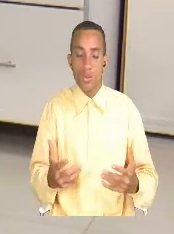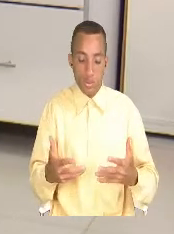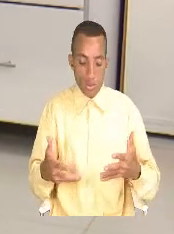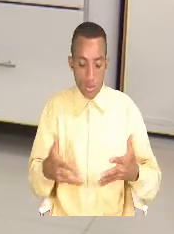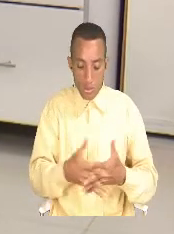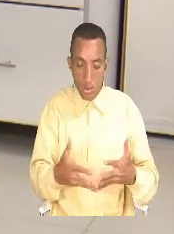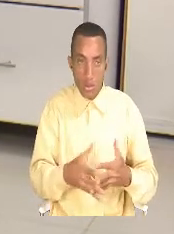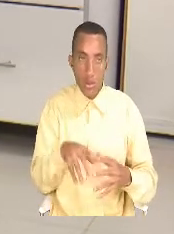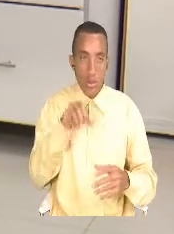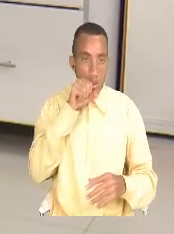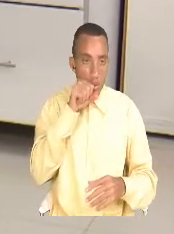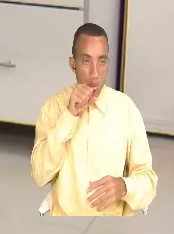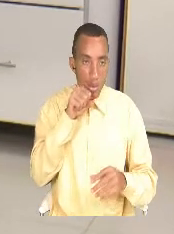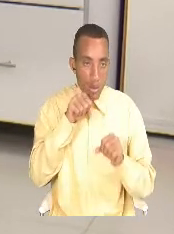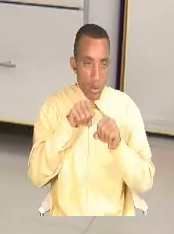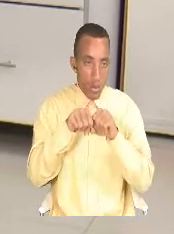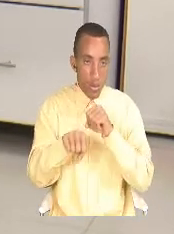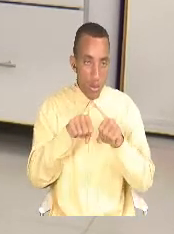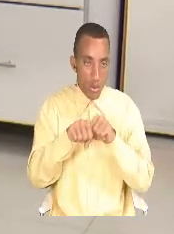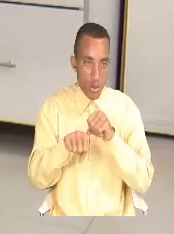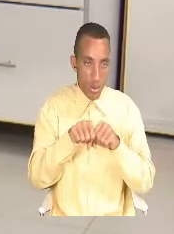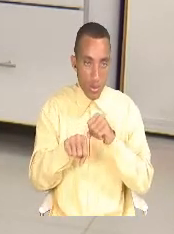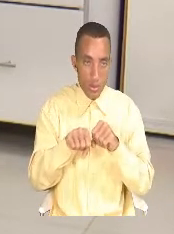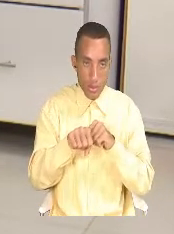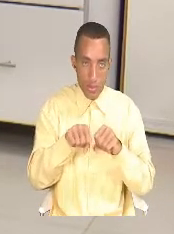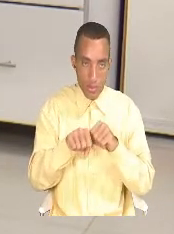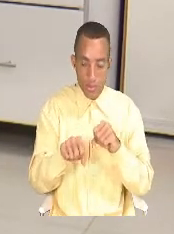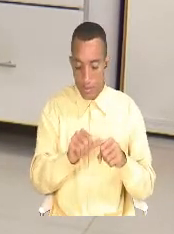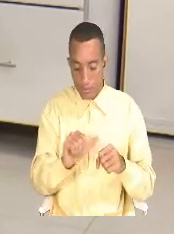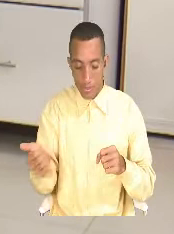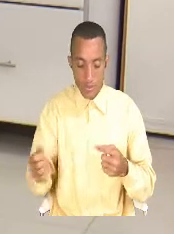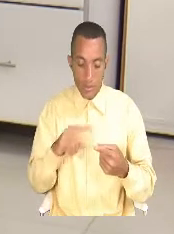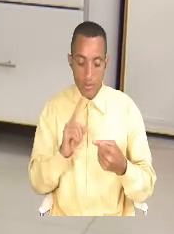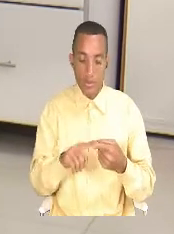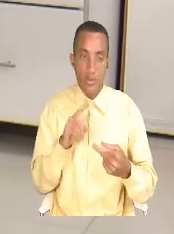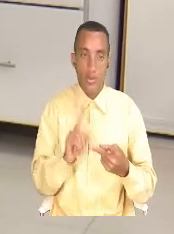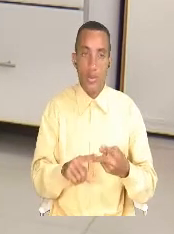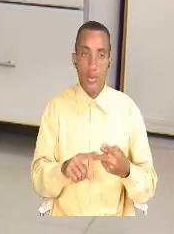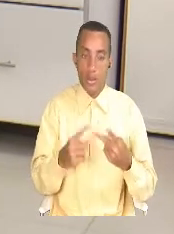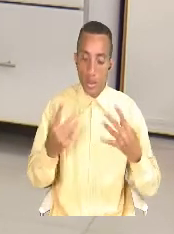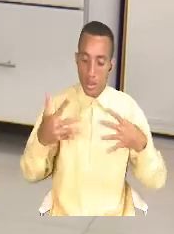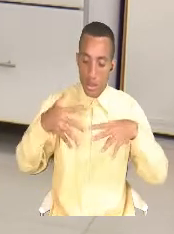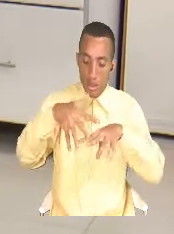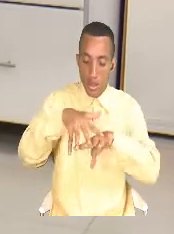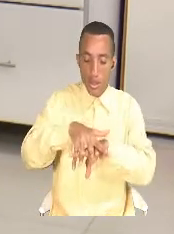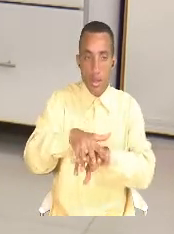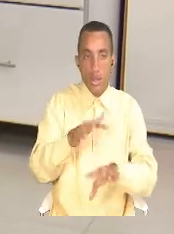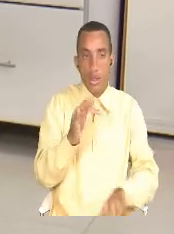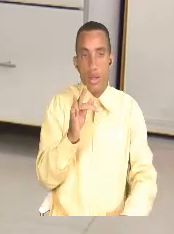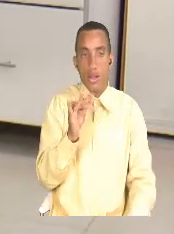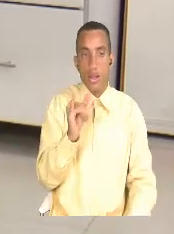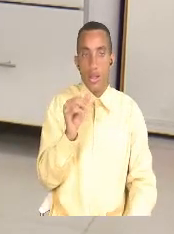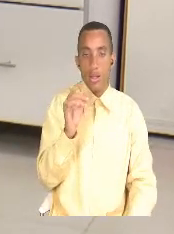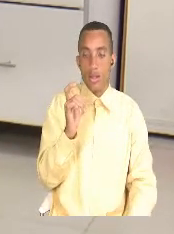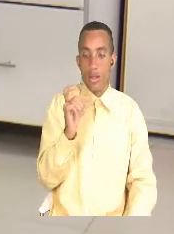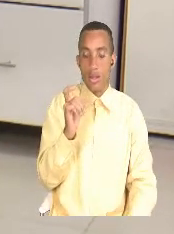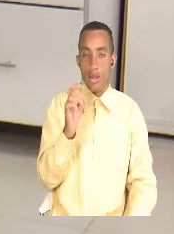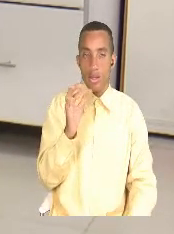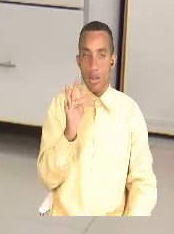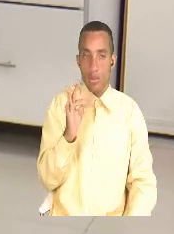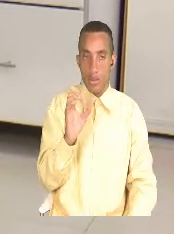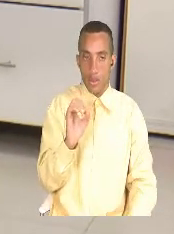tiene el arroz precocido, puesto la recomendación que les he hecho es que si se prepara el arroz de una vez a preparar un arroz mixto, un arroz con pollo,